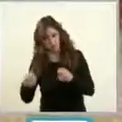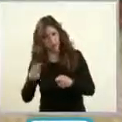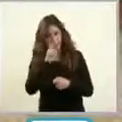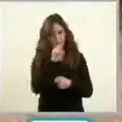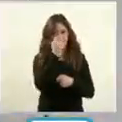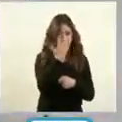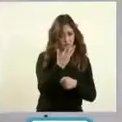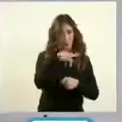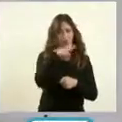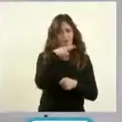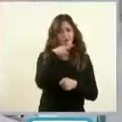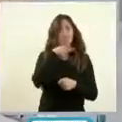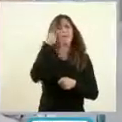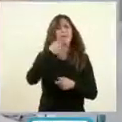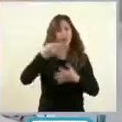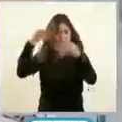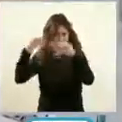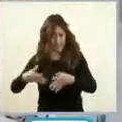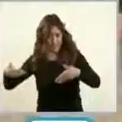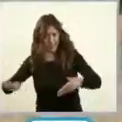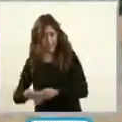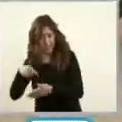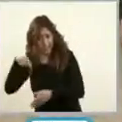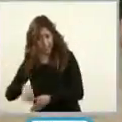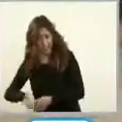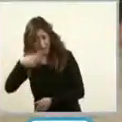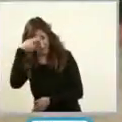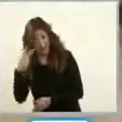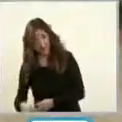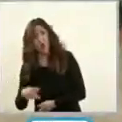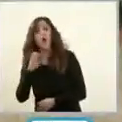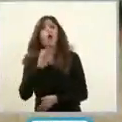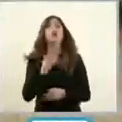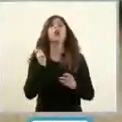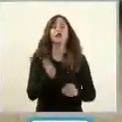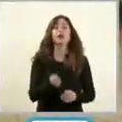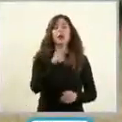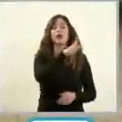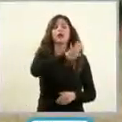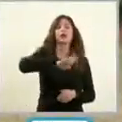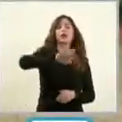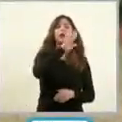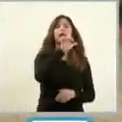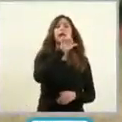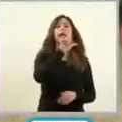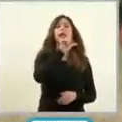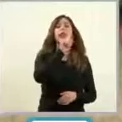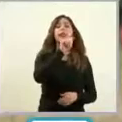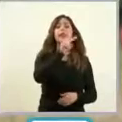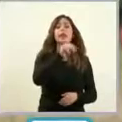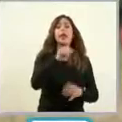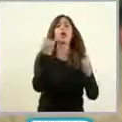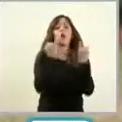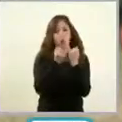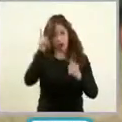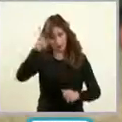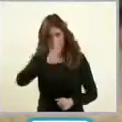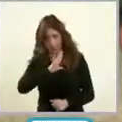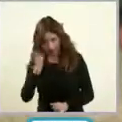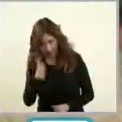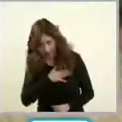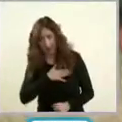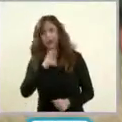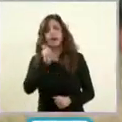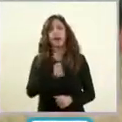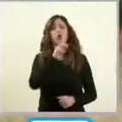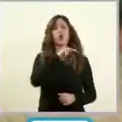de México, ¿o de No, dónde es una Mónica? tradición latina. Ah, es latina. Es del mundo mediterráneo. Ya. O sea, en España también festejan la También.